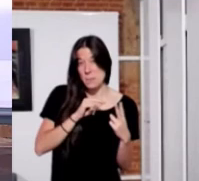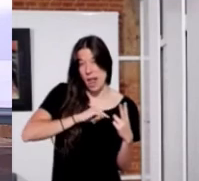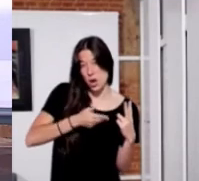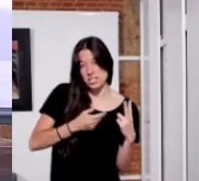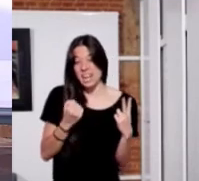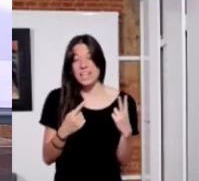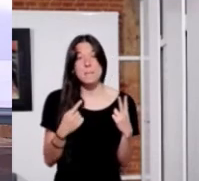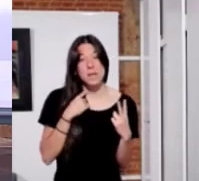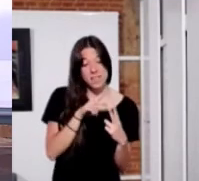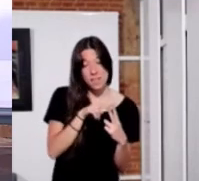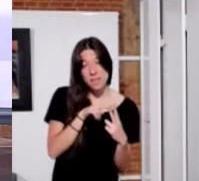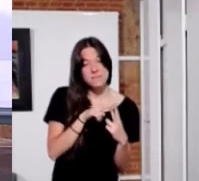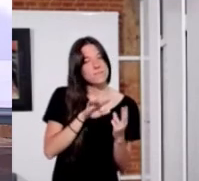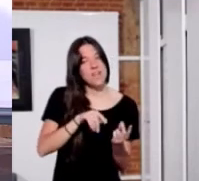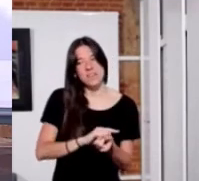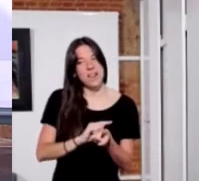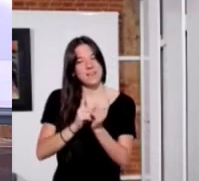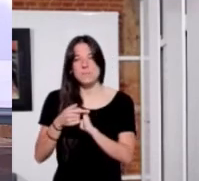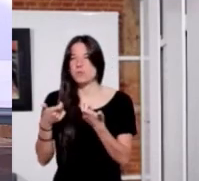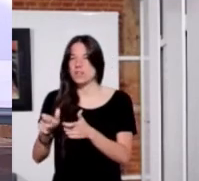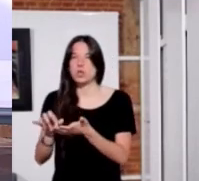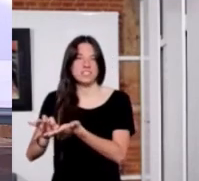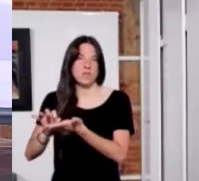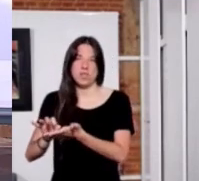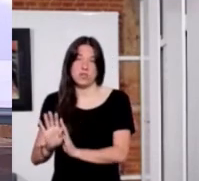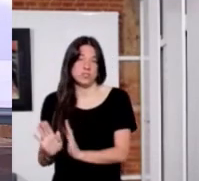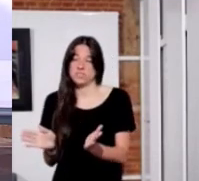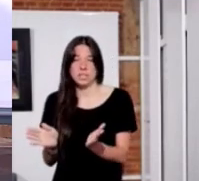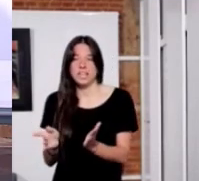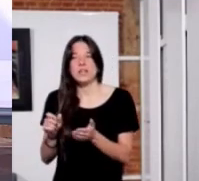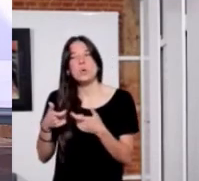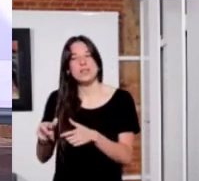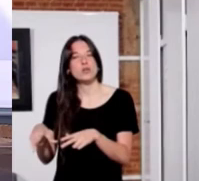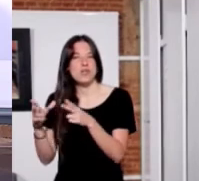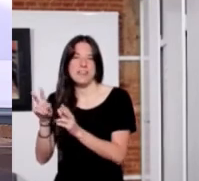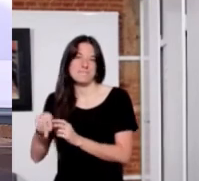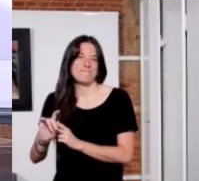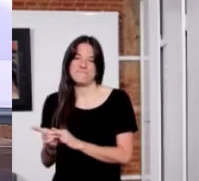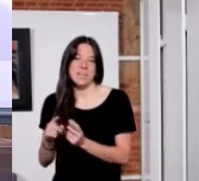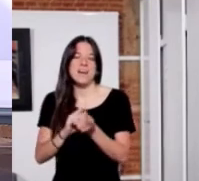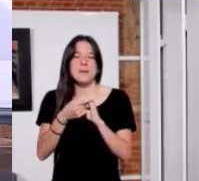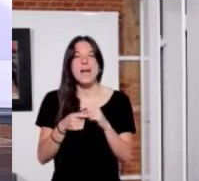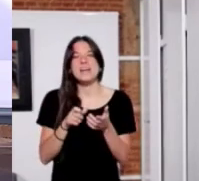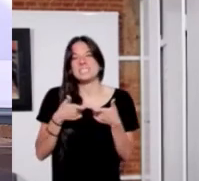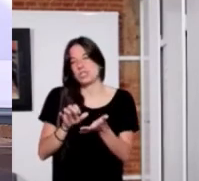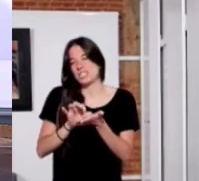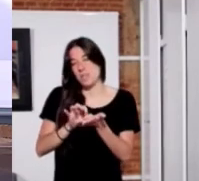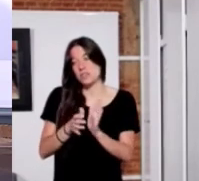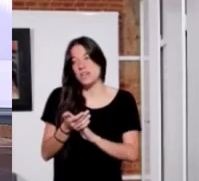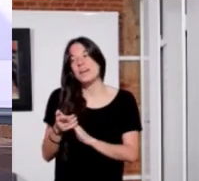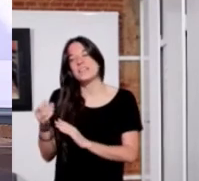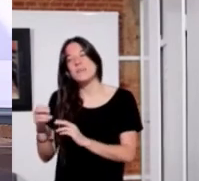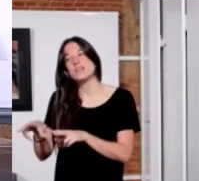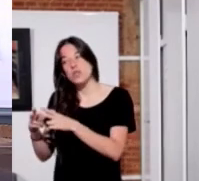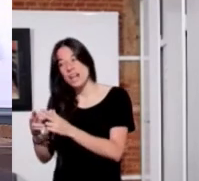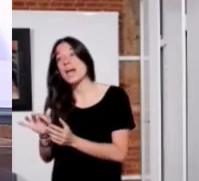podemos acabar siendo un sector de servicios y no un sector social que además de dar servicio ejerce la